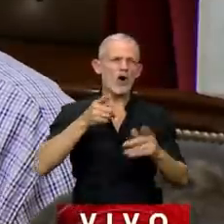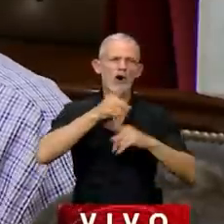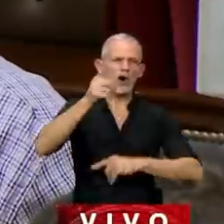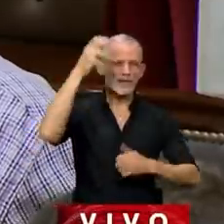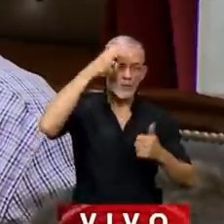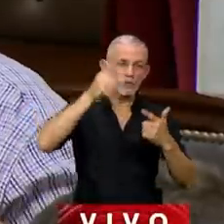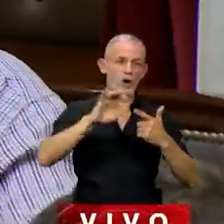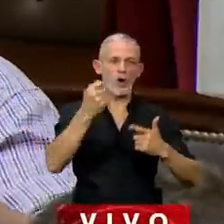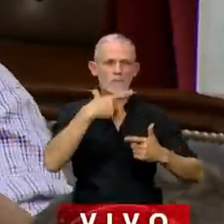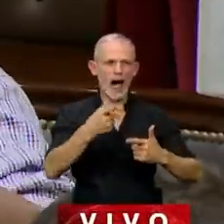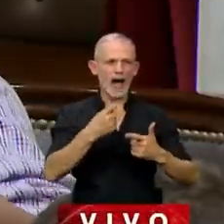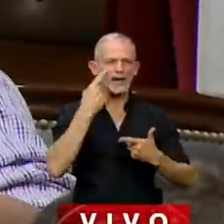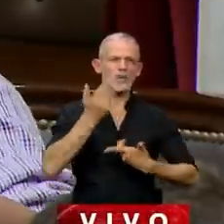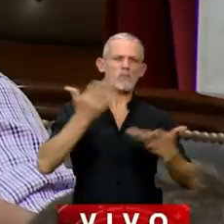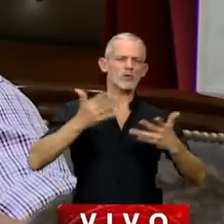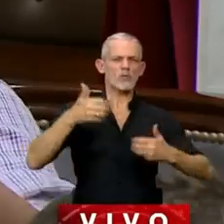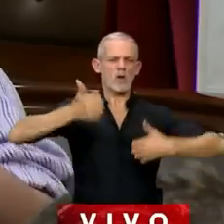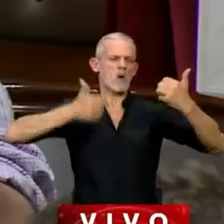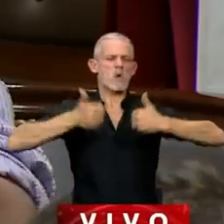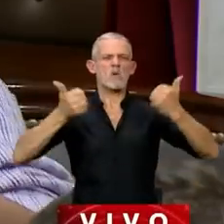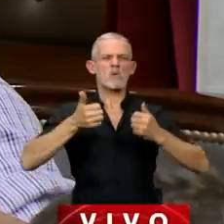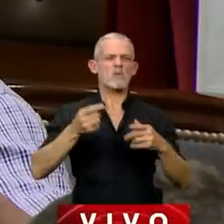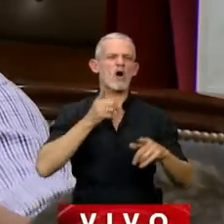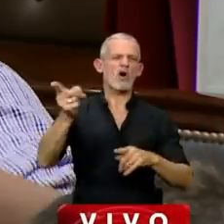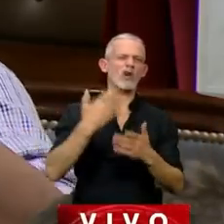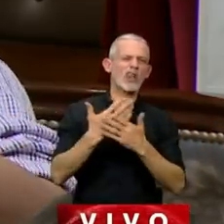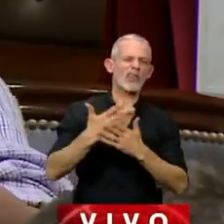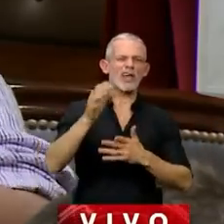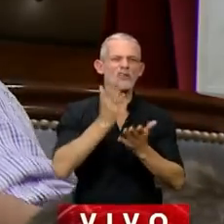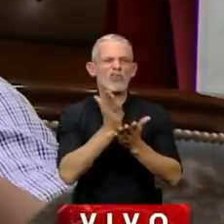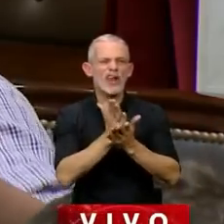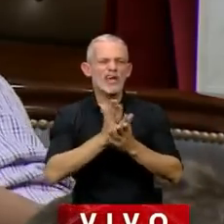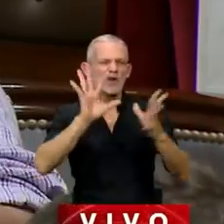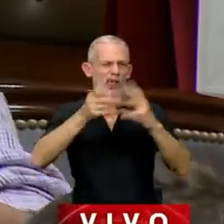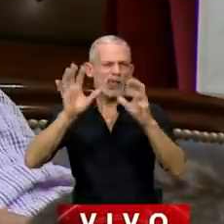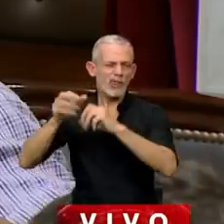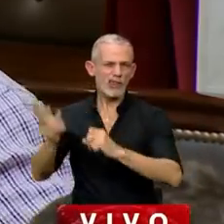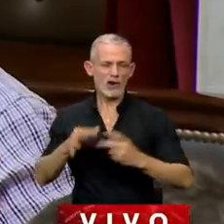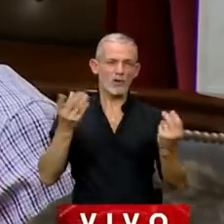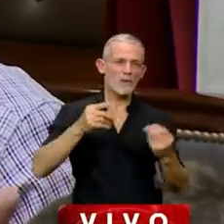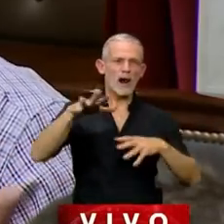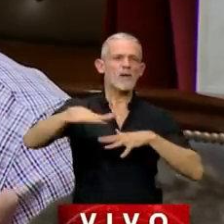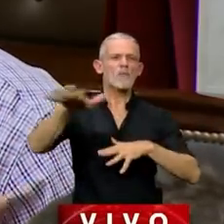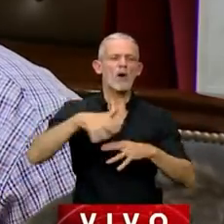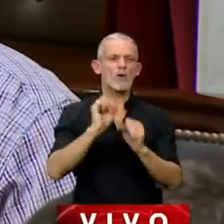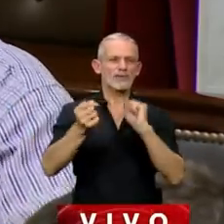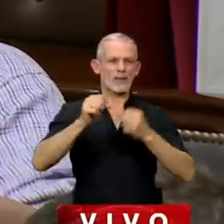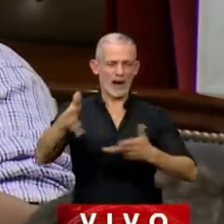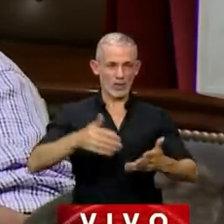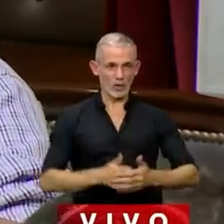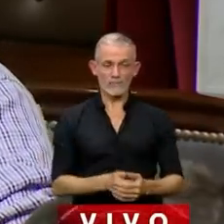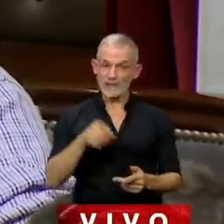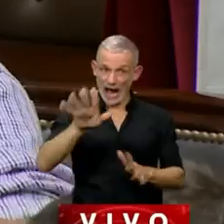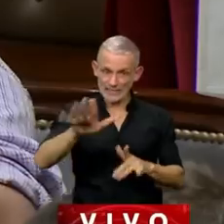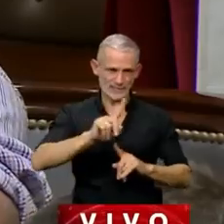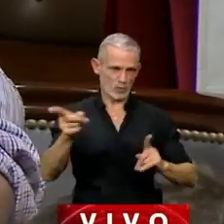Bullrich o Macri, mostrando quién es más antiderecho o quién avasalla más la conquista del pueblo trabajador. Pero no es